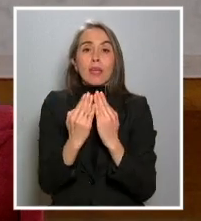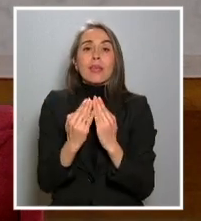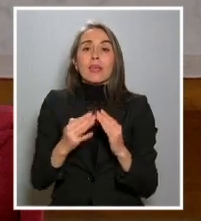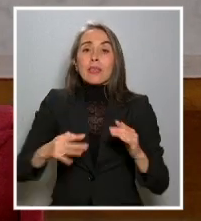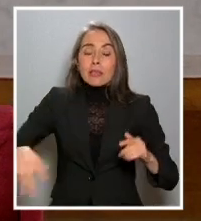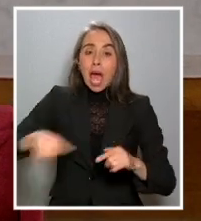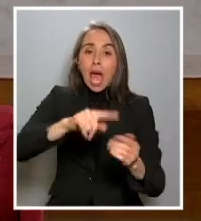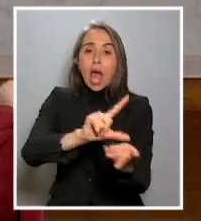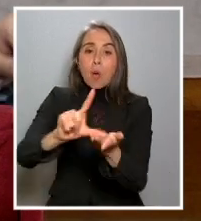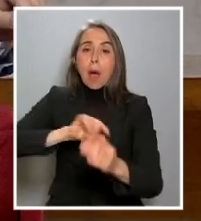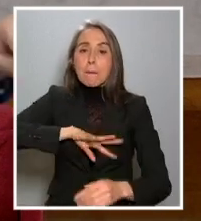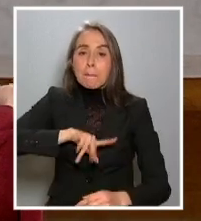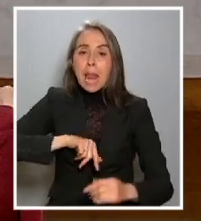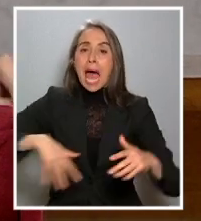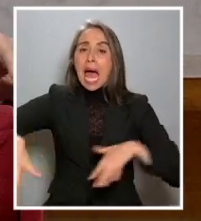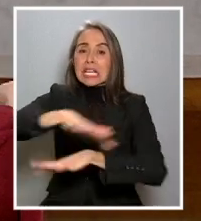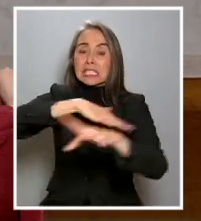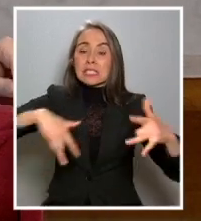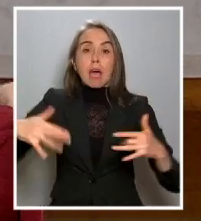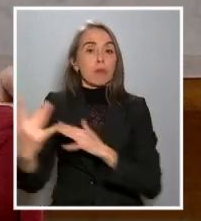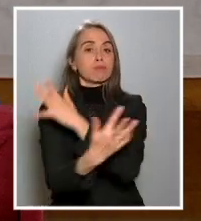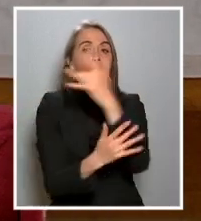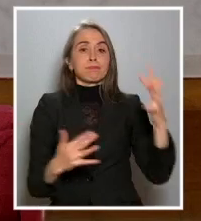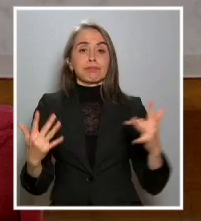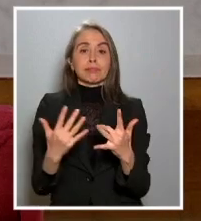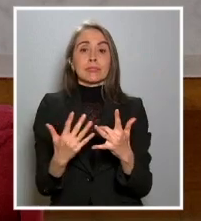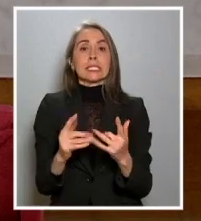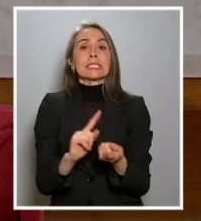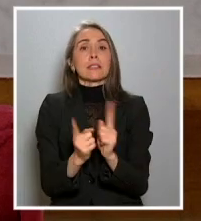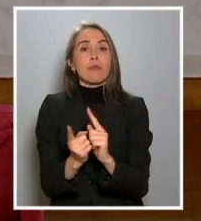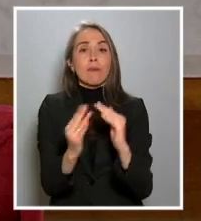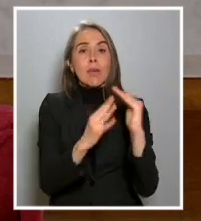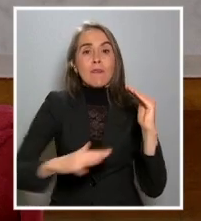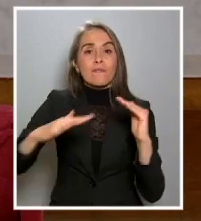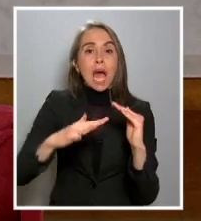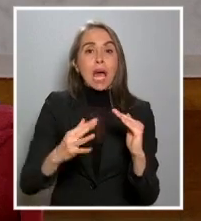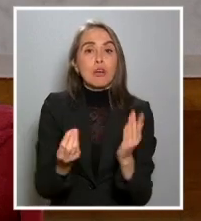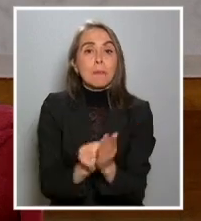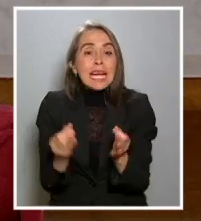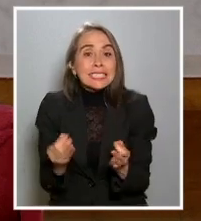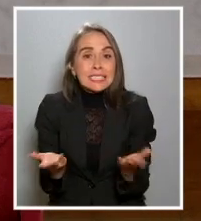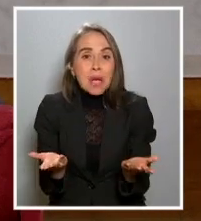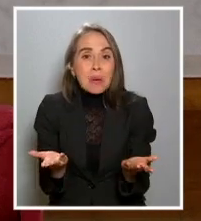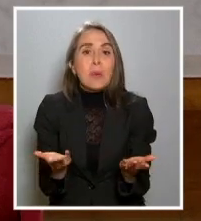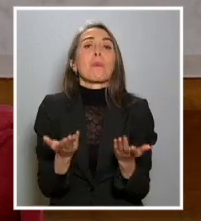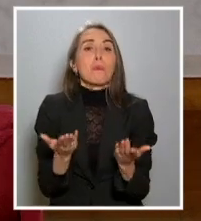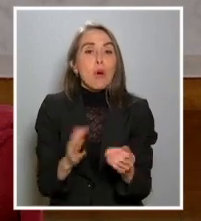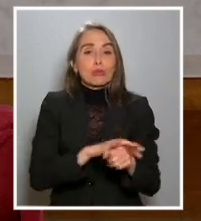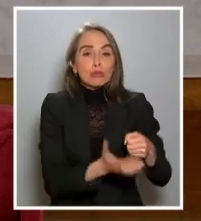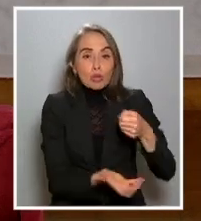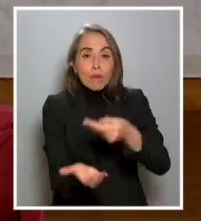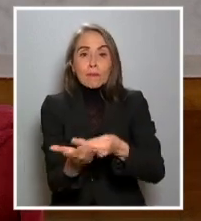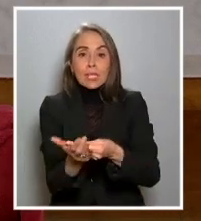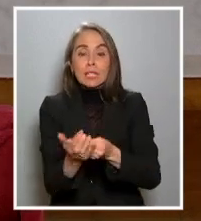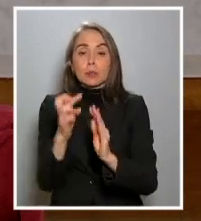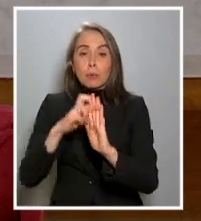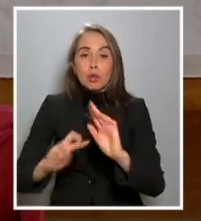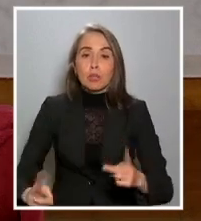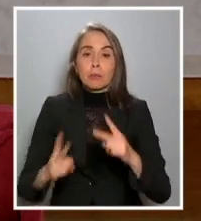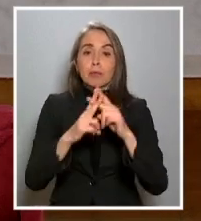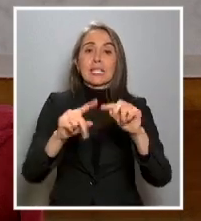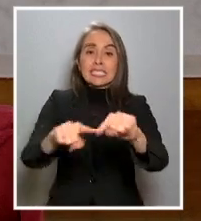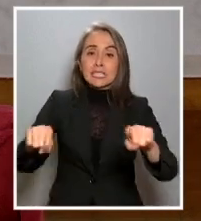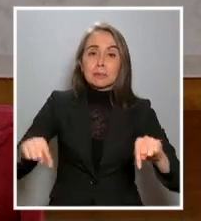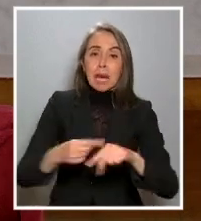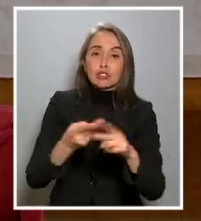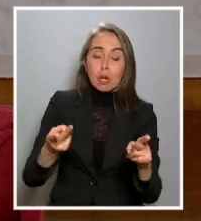vida los espacios comunes, son también barrios más seguros. Por eso, estamos financiando proyectos para recuperar espacios